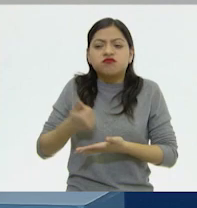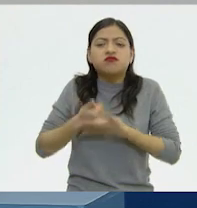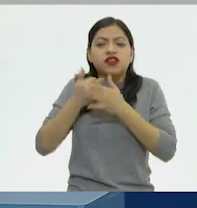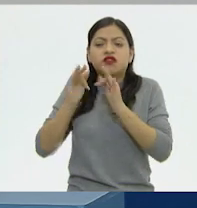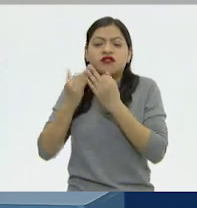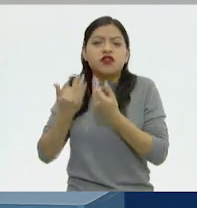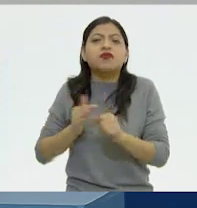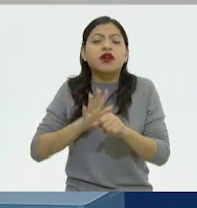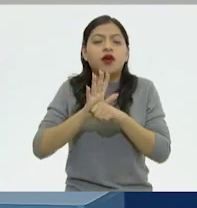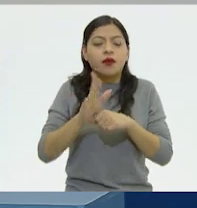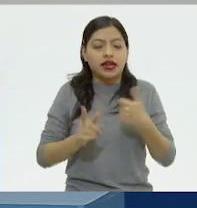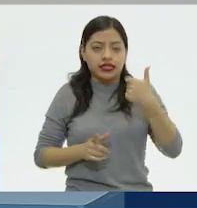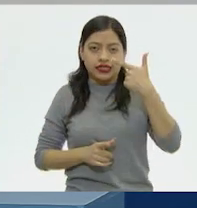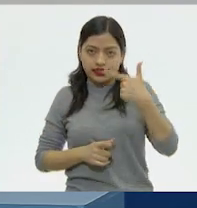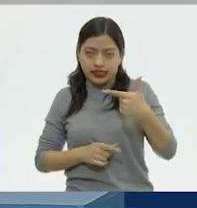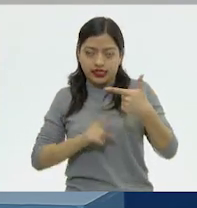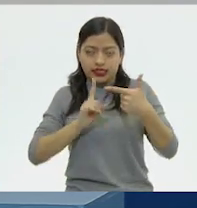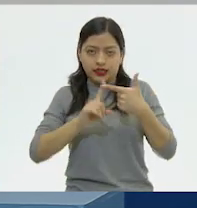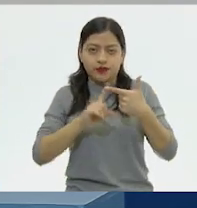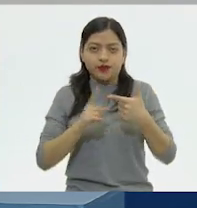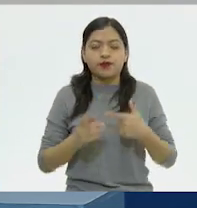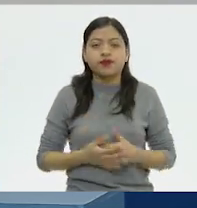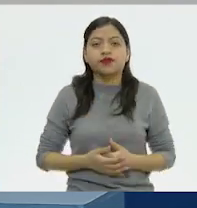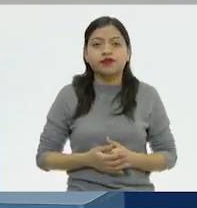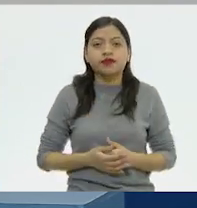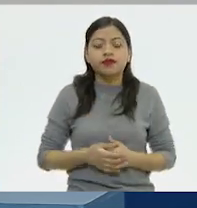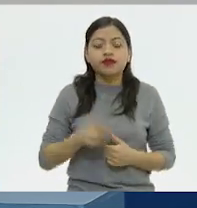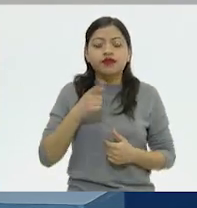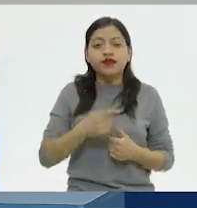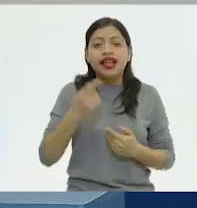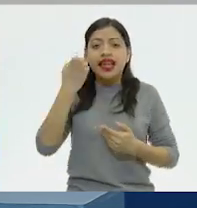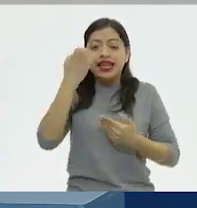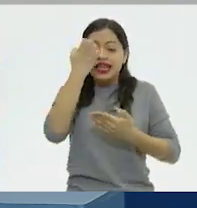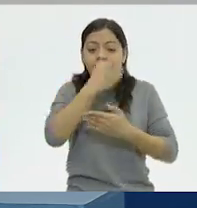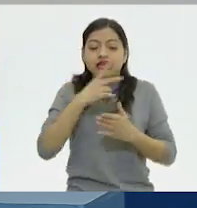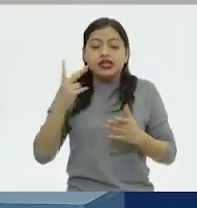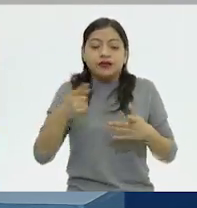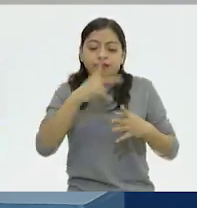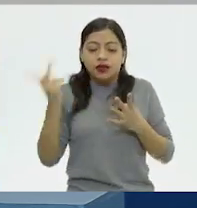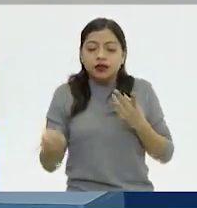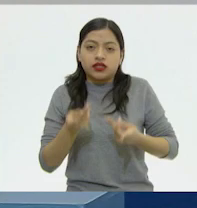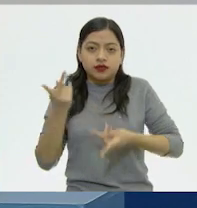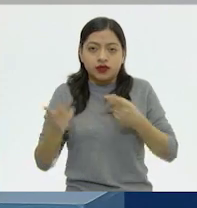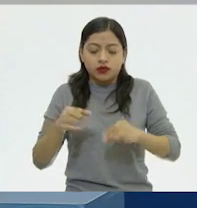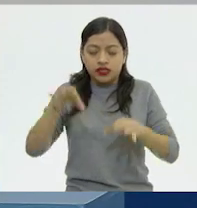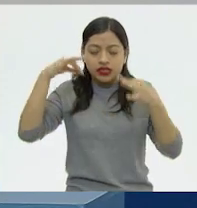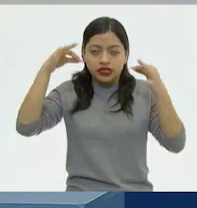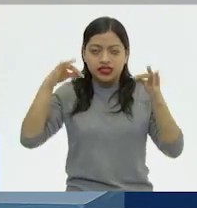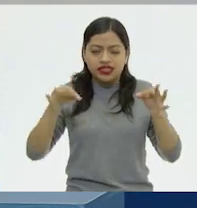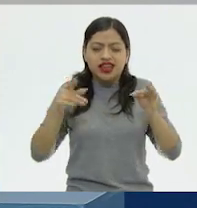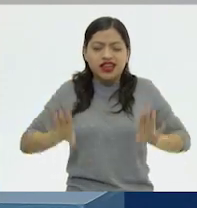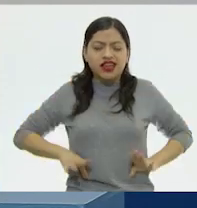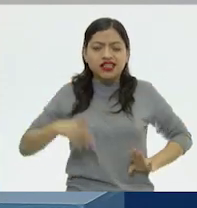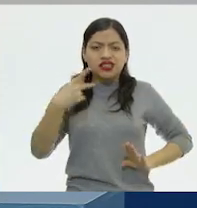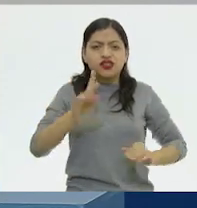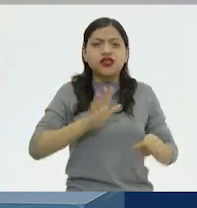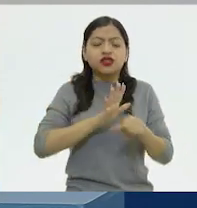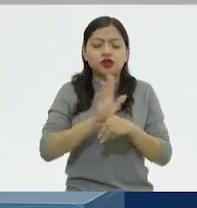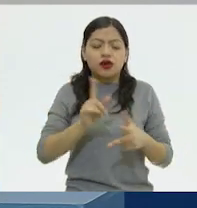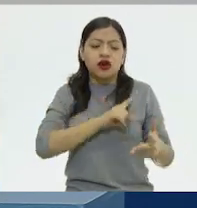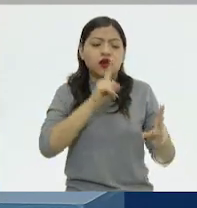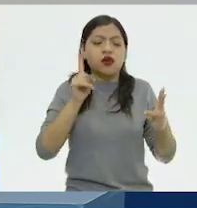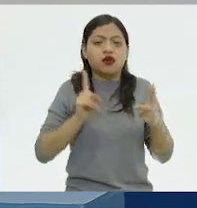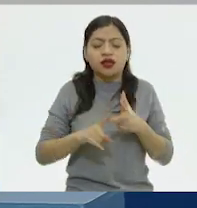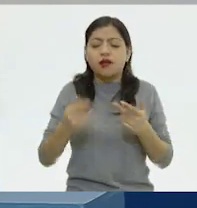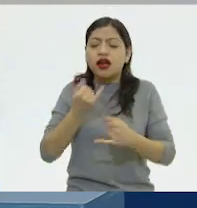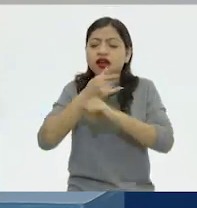séptima: ¿cuáles son las principales características de un cuestionario? La octava: ¿qué es un resumen y